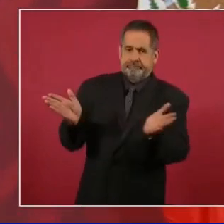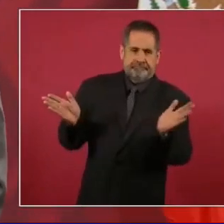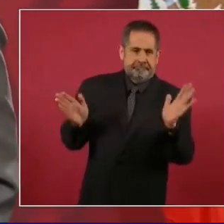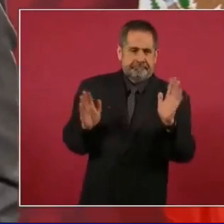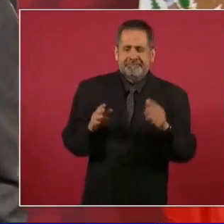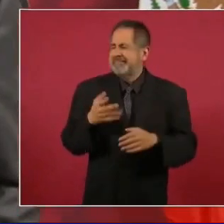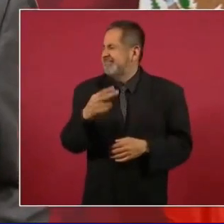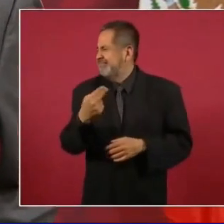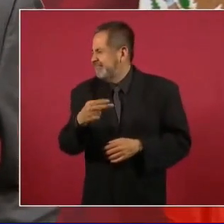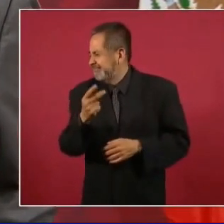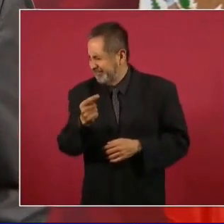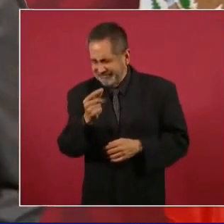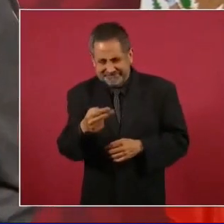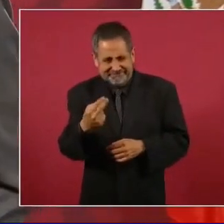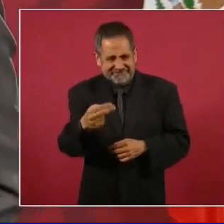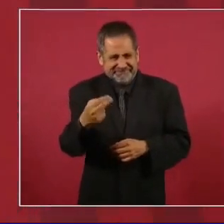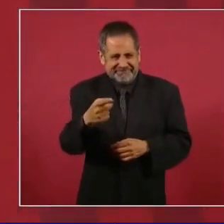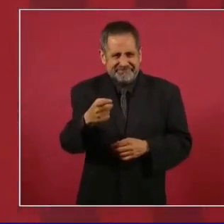¿cómo le llaman?